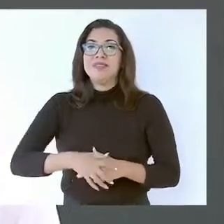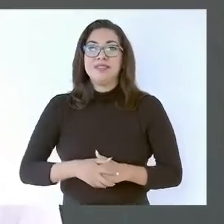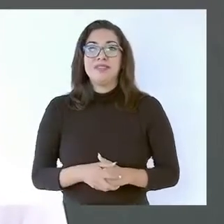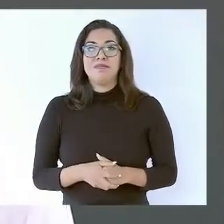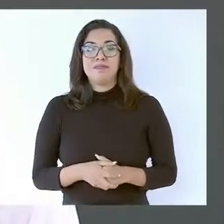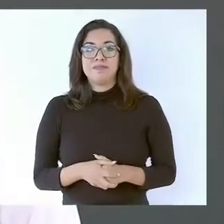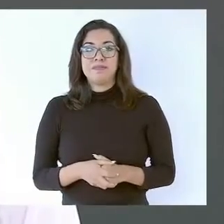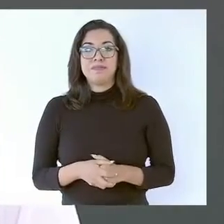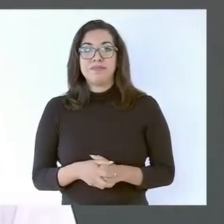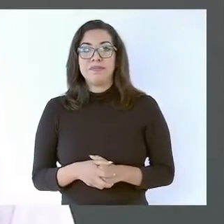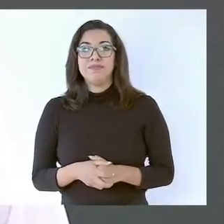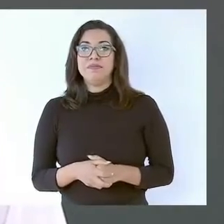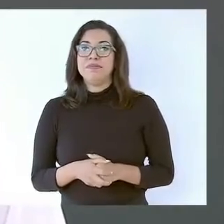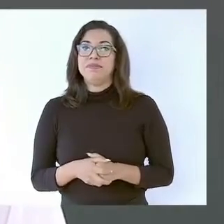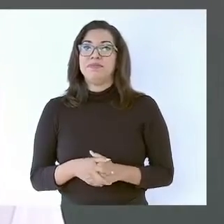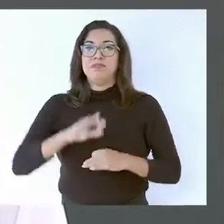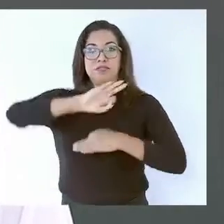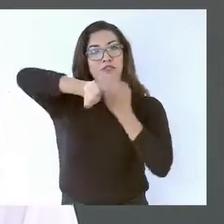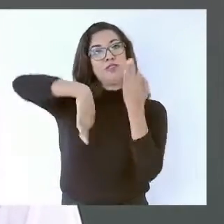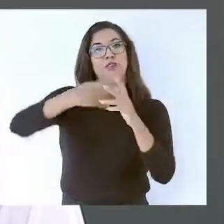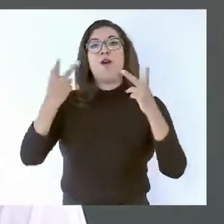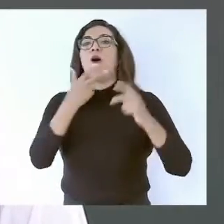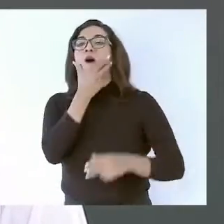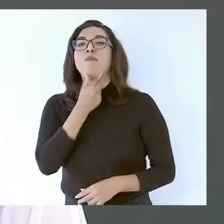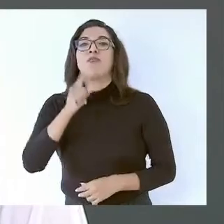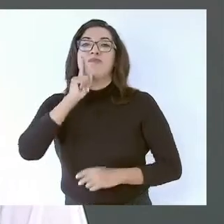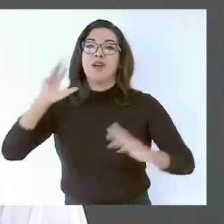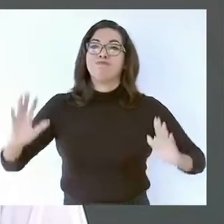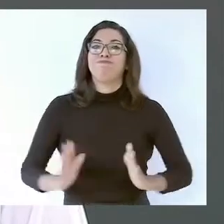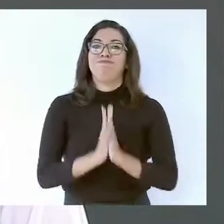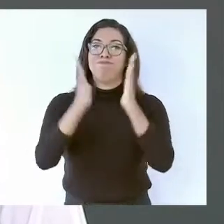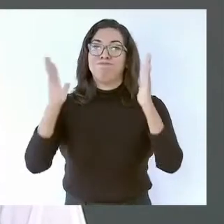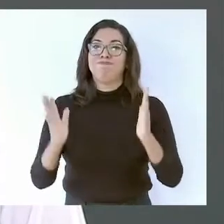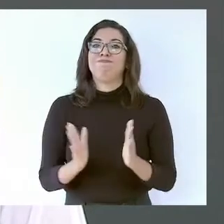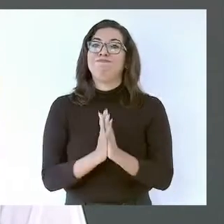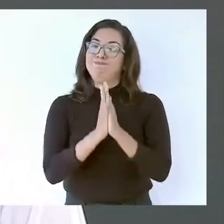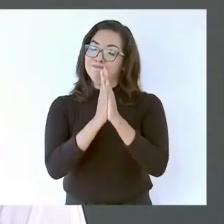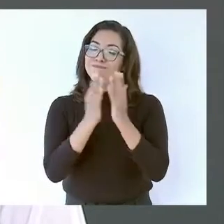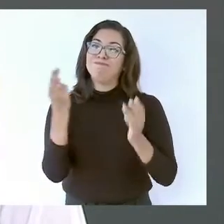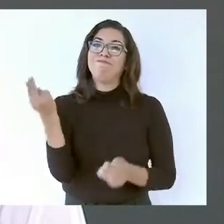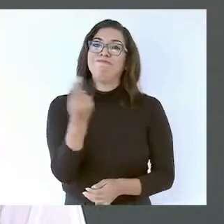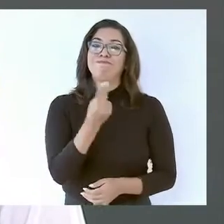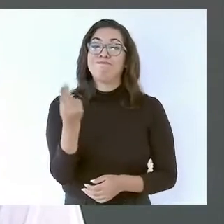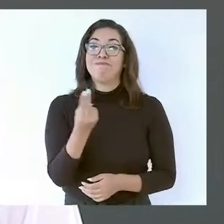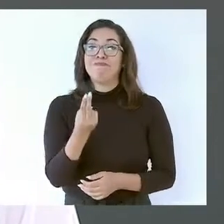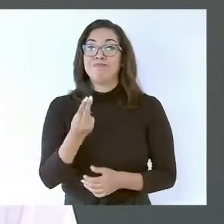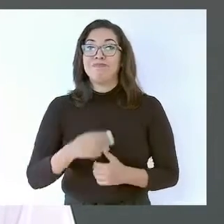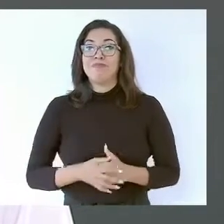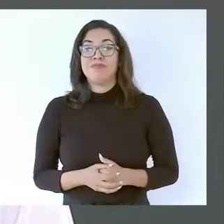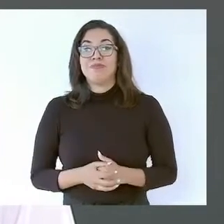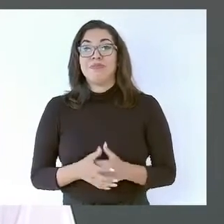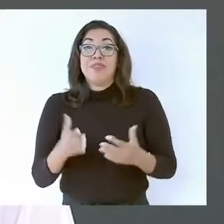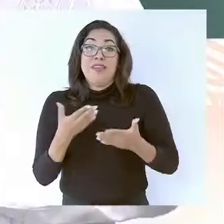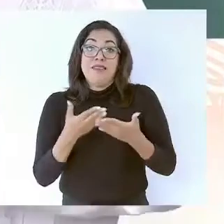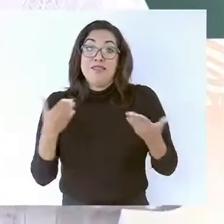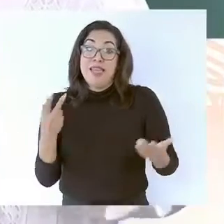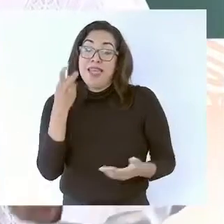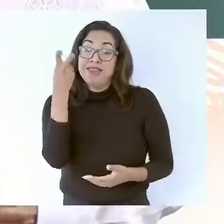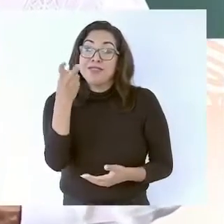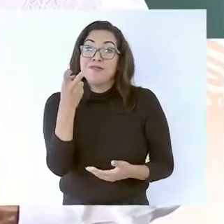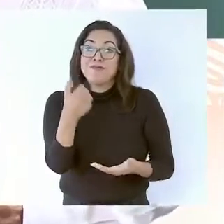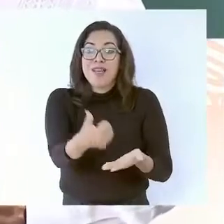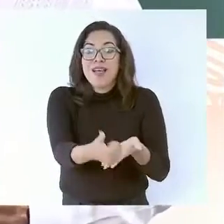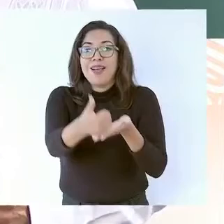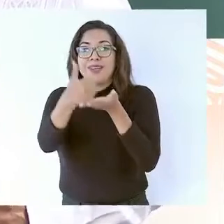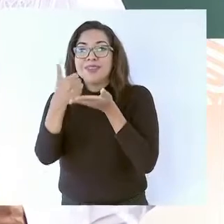integración y participación activa de todas y todos. Nos permitirá estar más cerca de lo que somos y de lo que